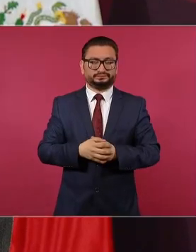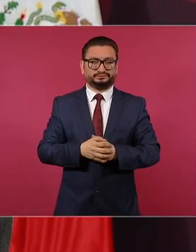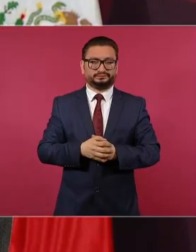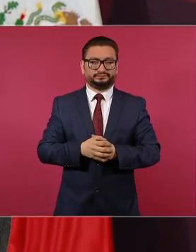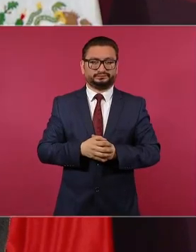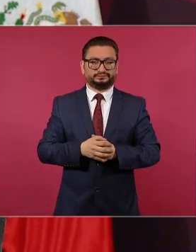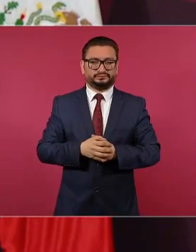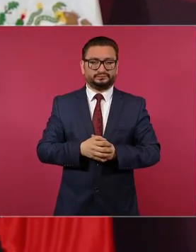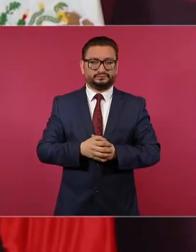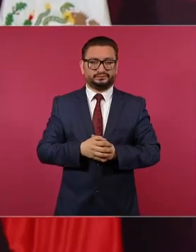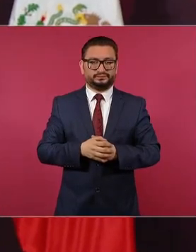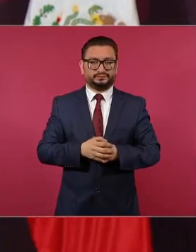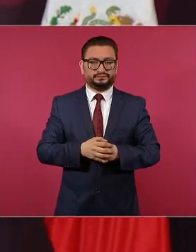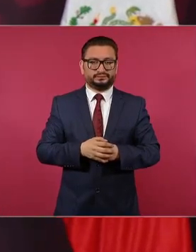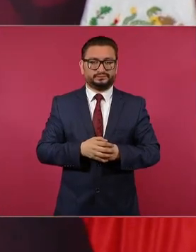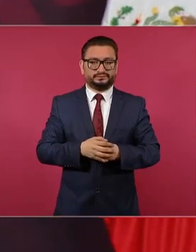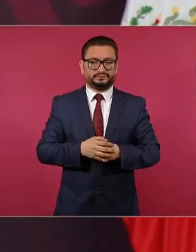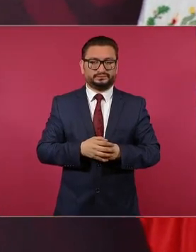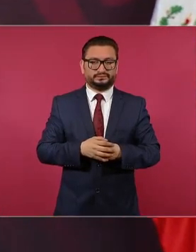y